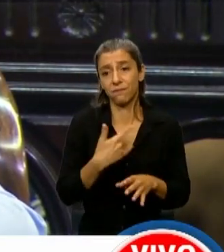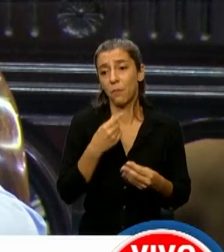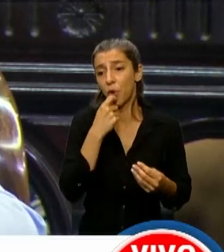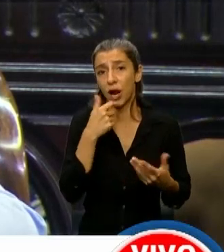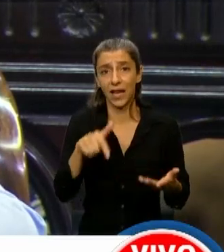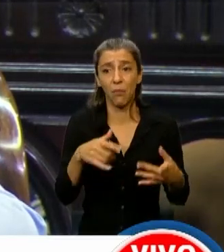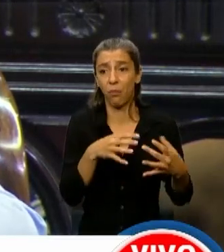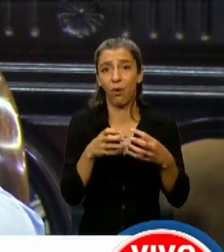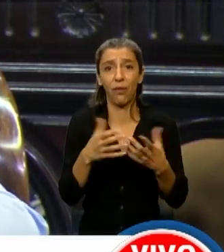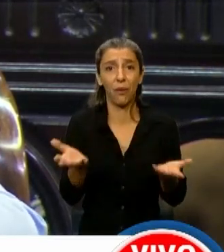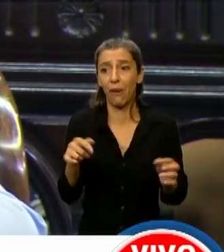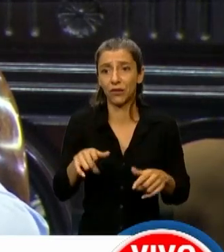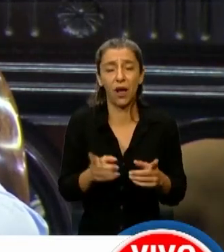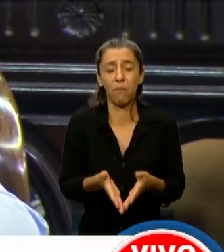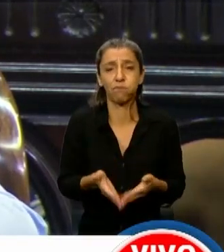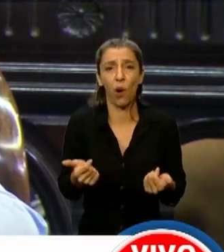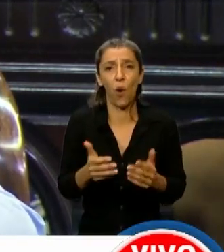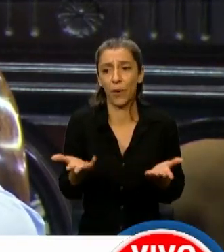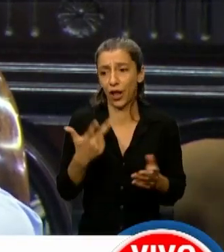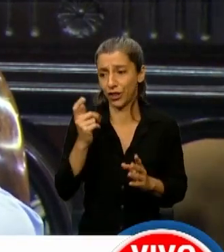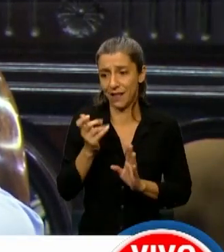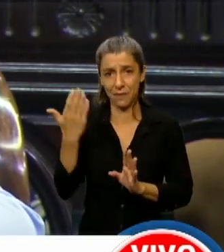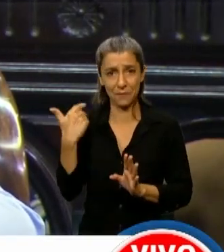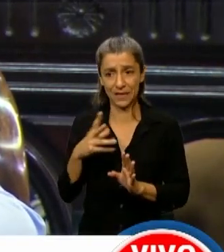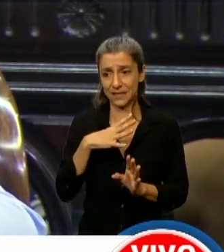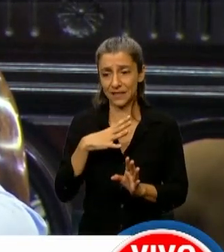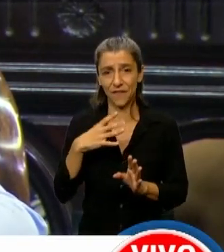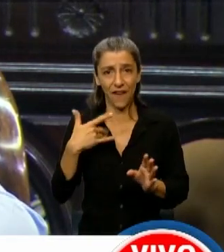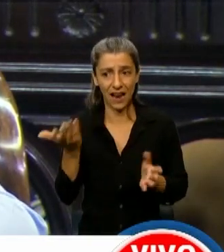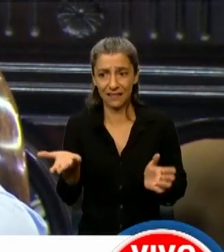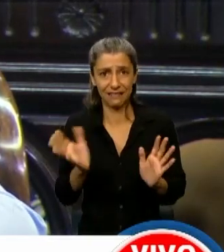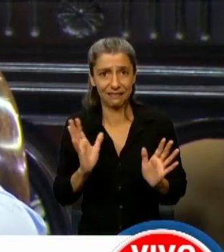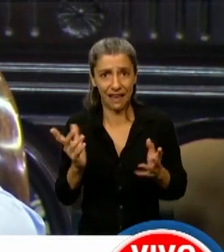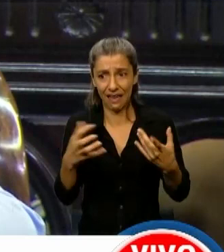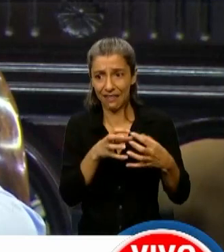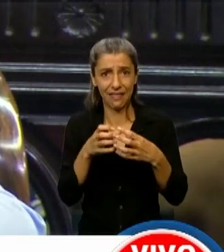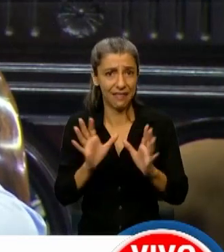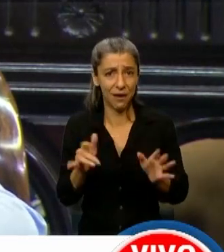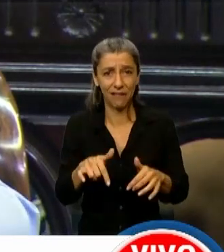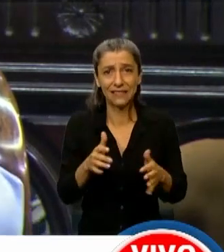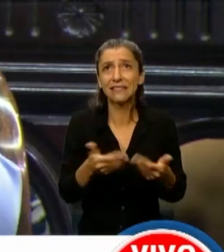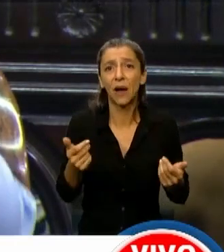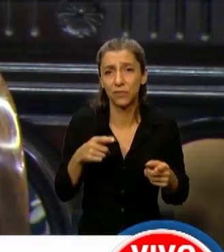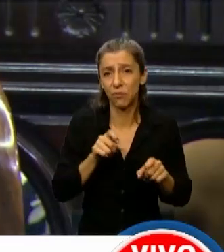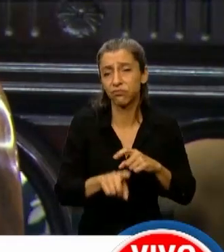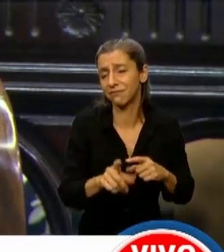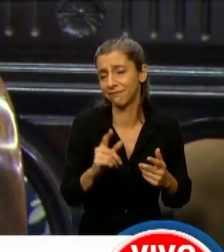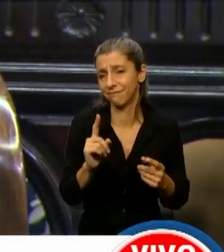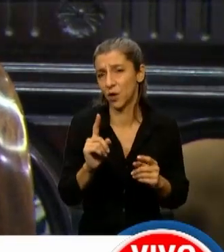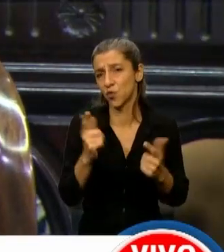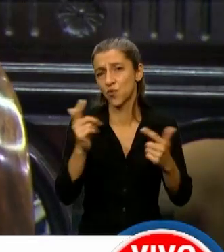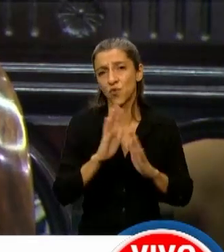3 meses, ni sin el reconocimiento de la nueva composición de fuerzas de este Congreso. No se resuelve tapando